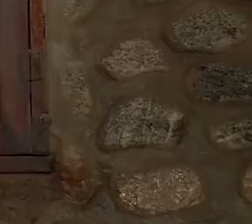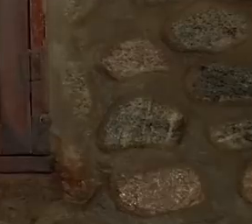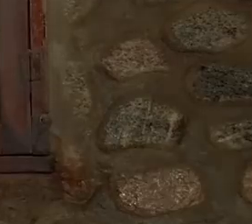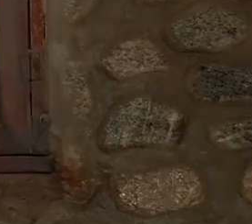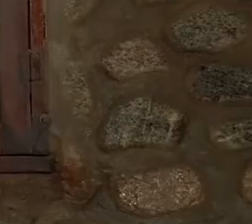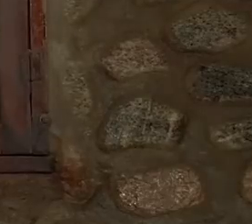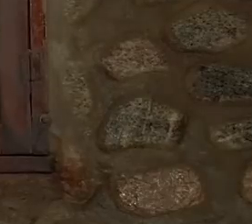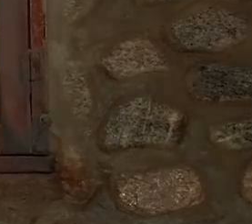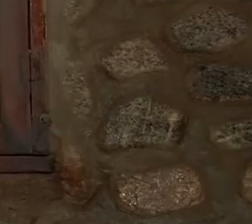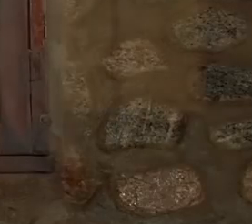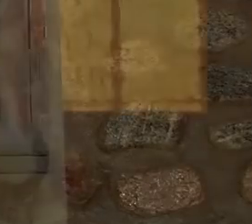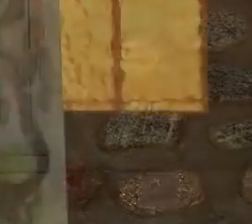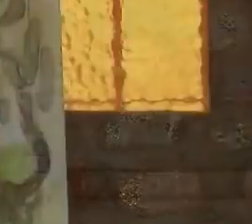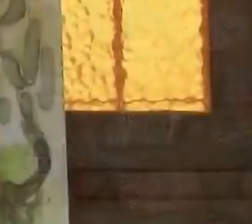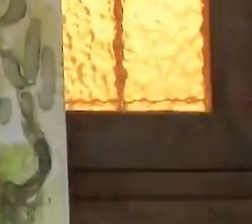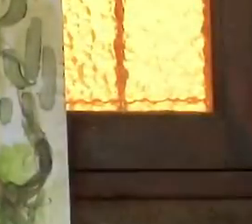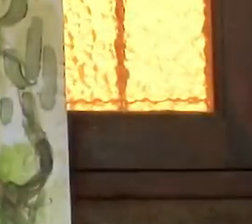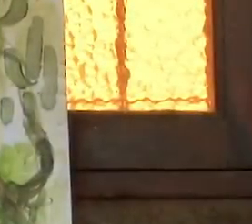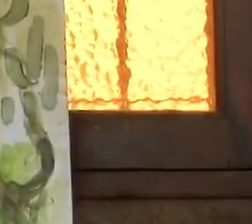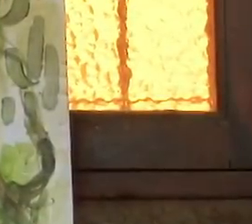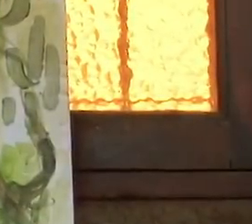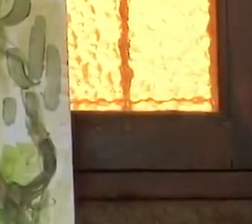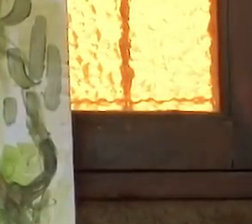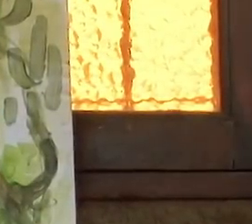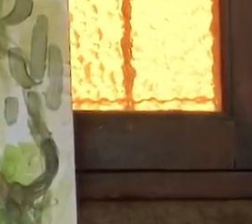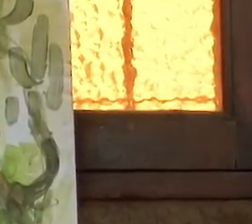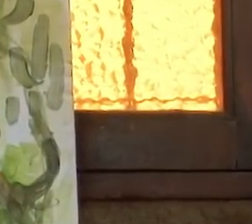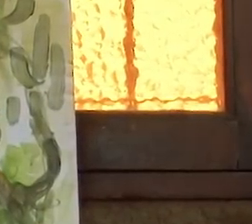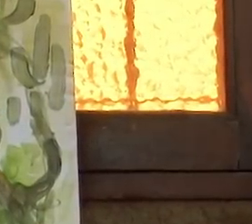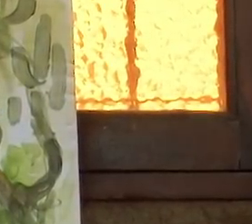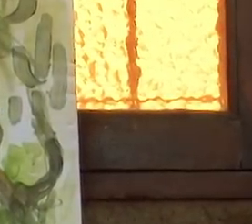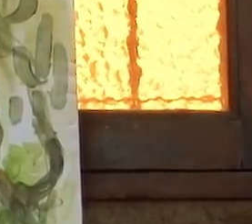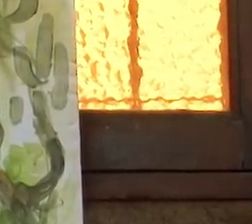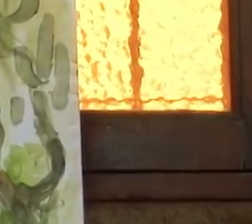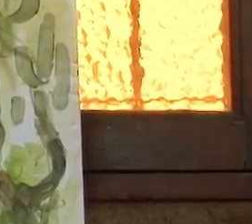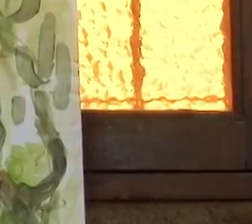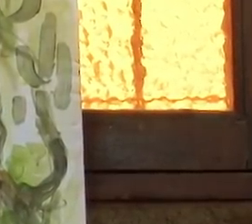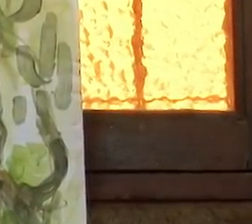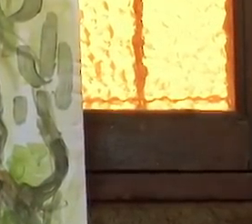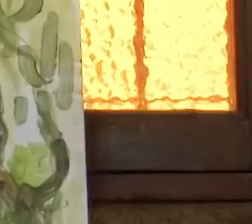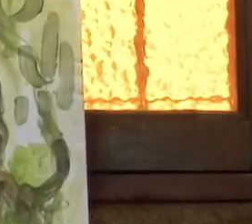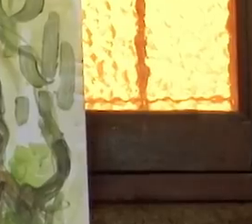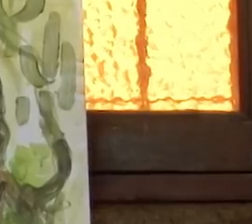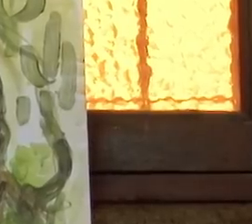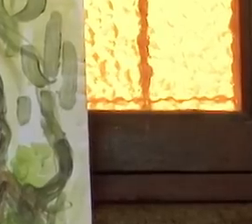buena noticia, traen la buena noticia.